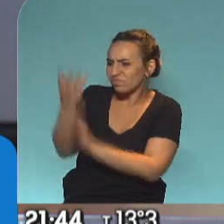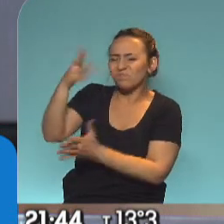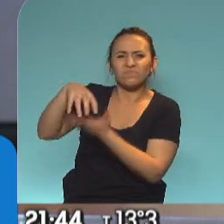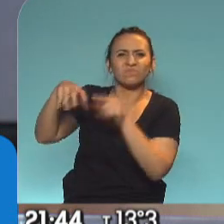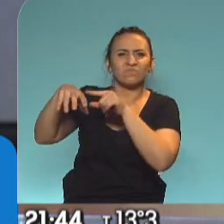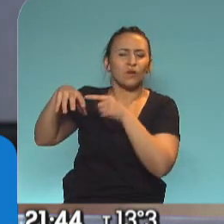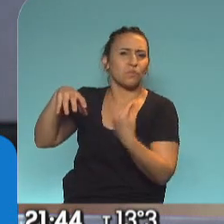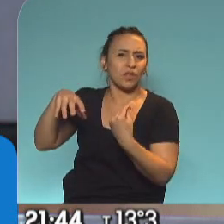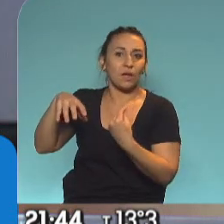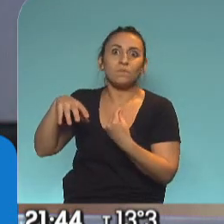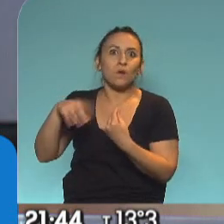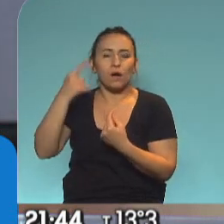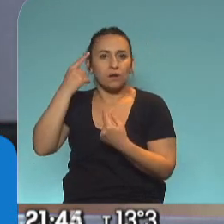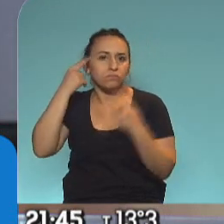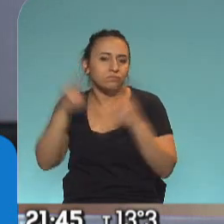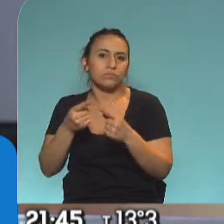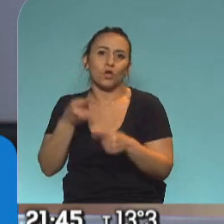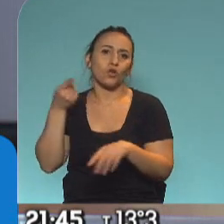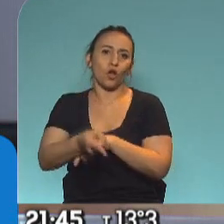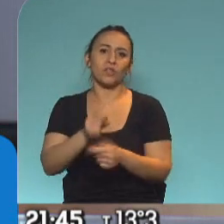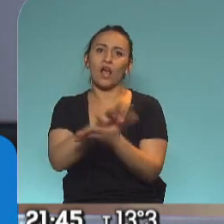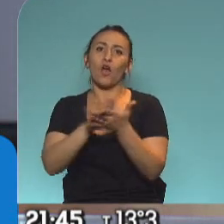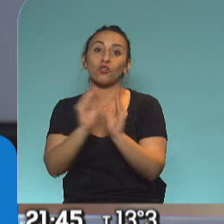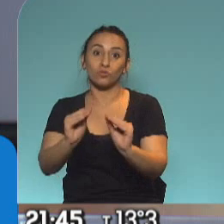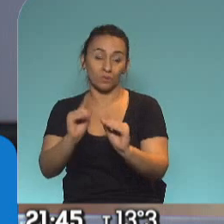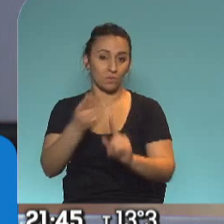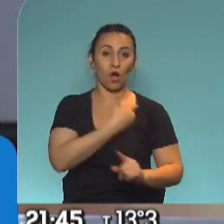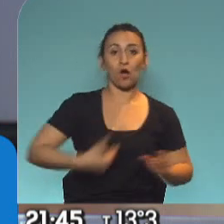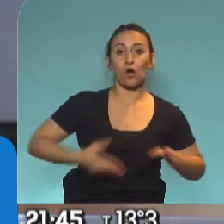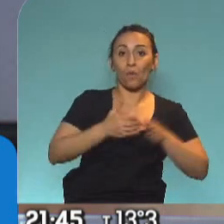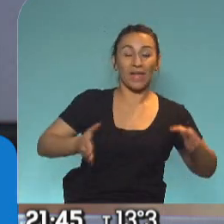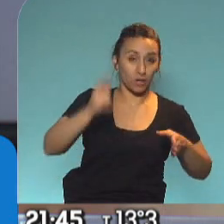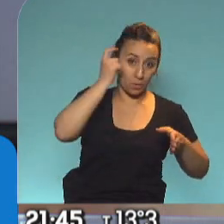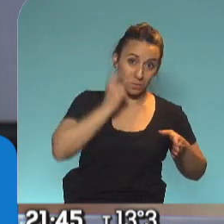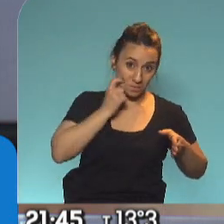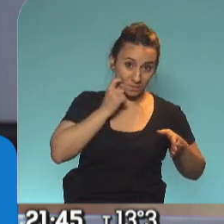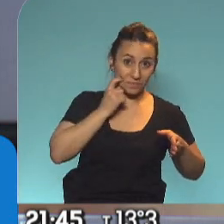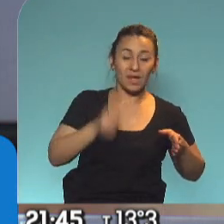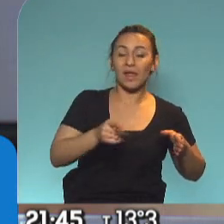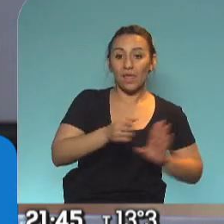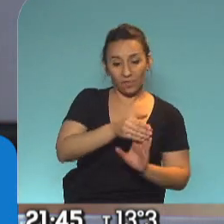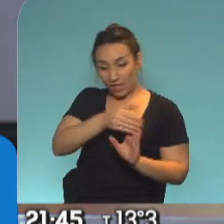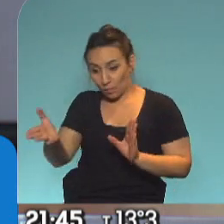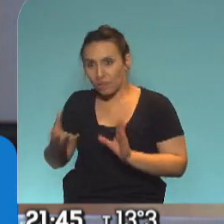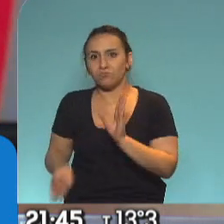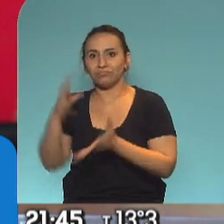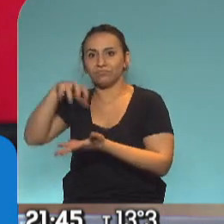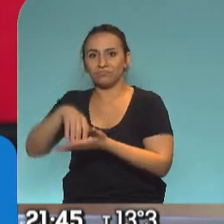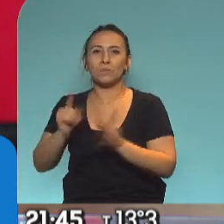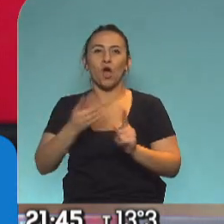la, digamos, anticorrupción después del gobierno menemista, sí, en el pleno gobierno de la Alianza. Y nace porque la Fiscalía de Investigación